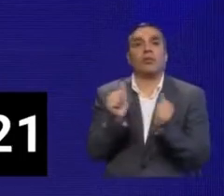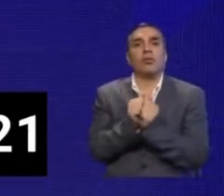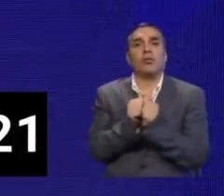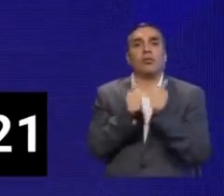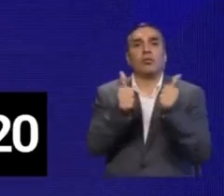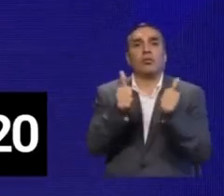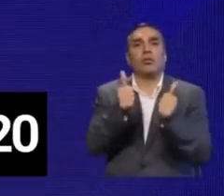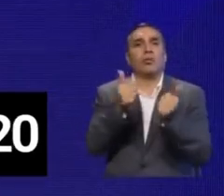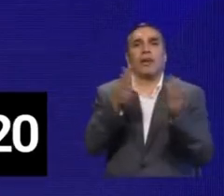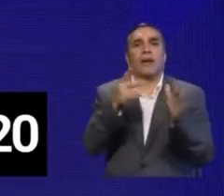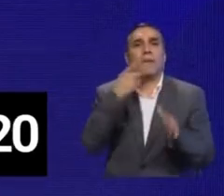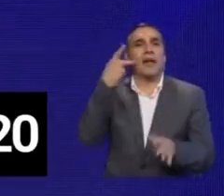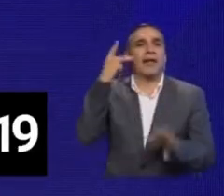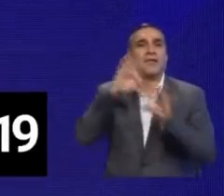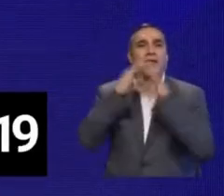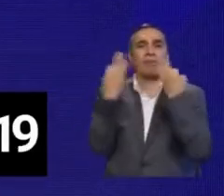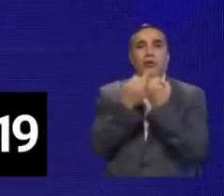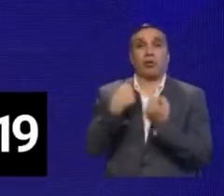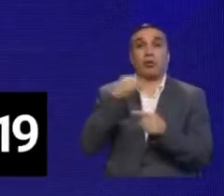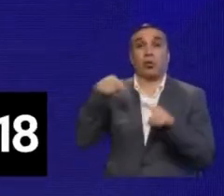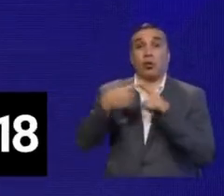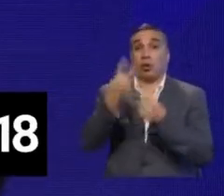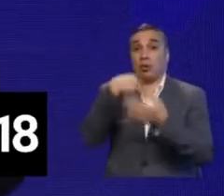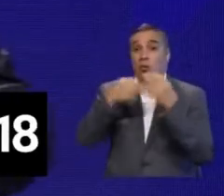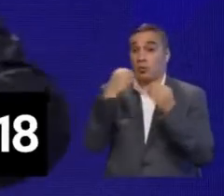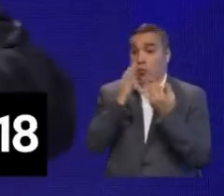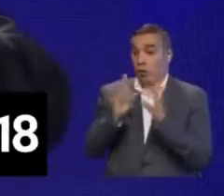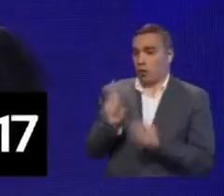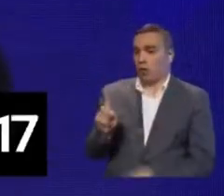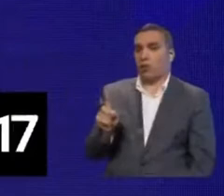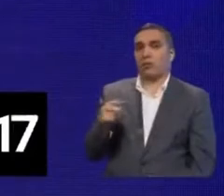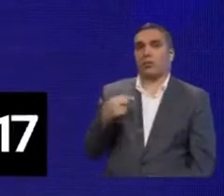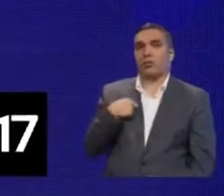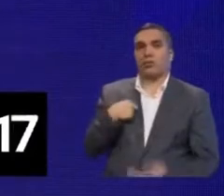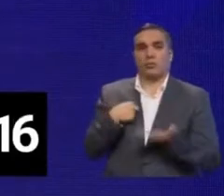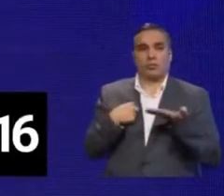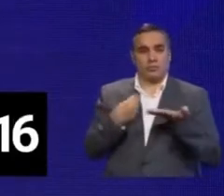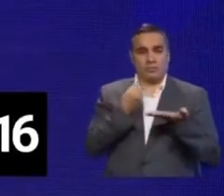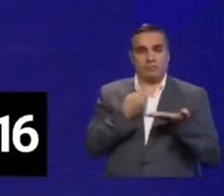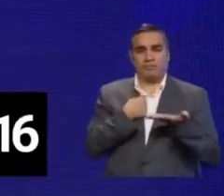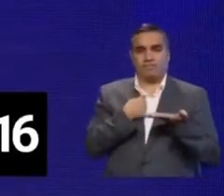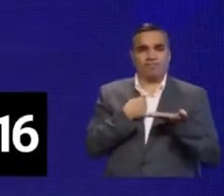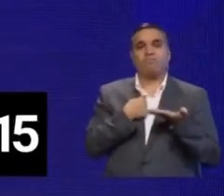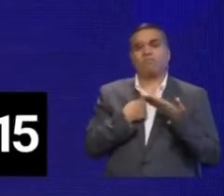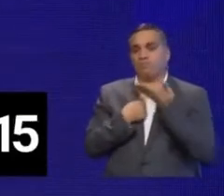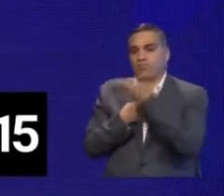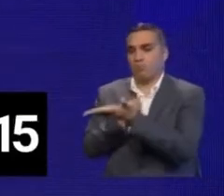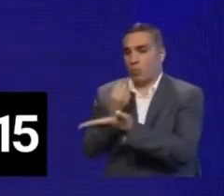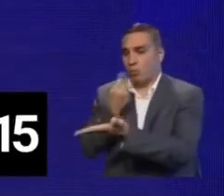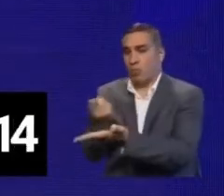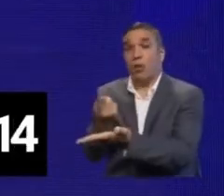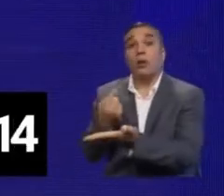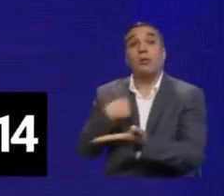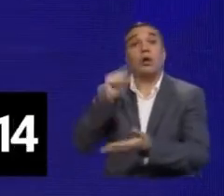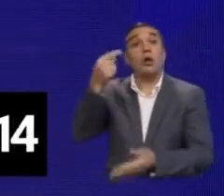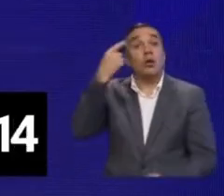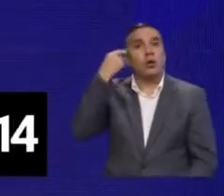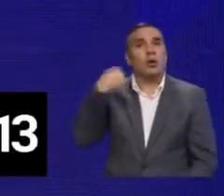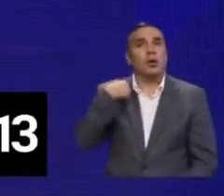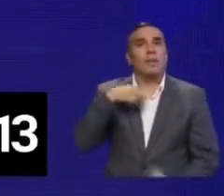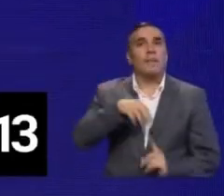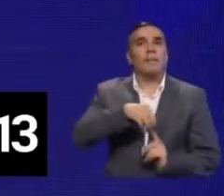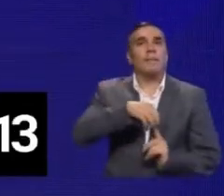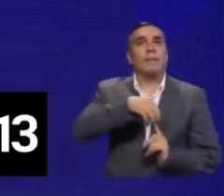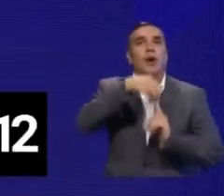buen padre de familia que cuando ve que un hijo no ha comido le cede su plato de comida. En nuestro gobierno la